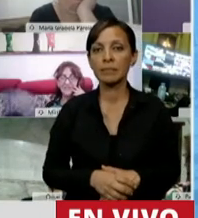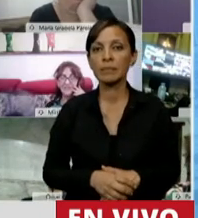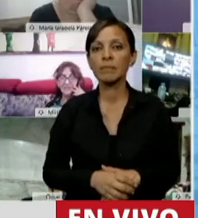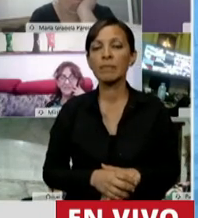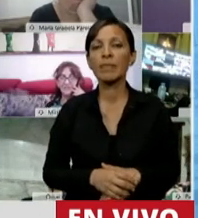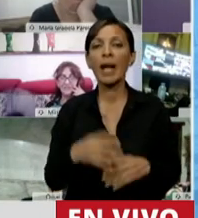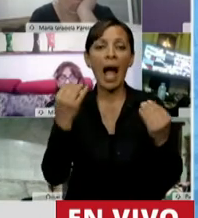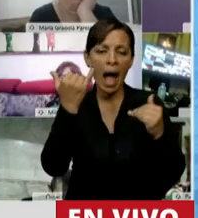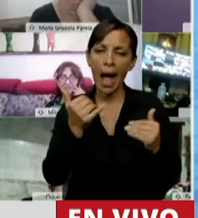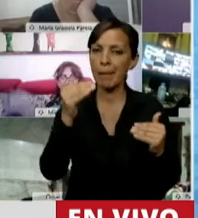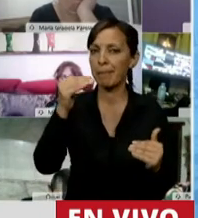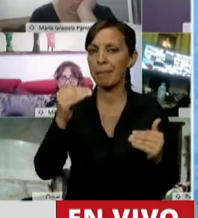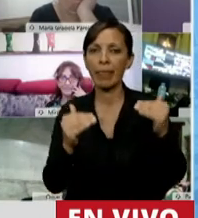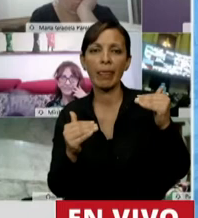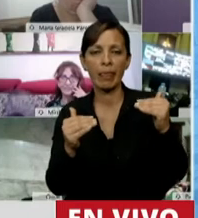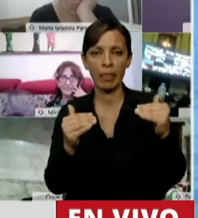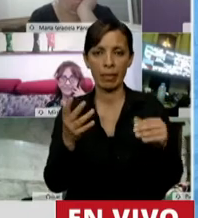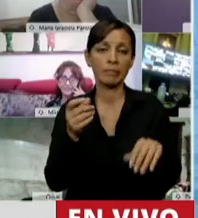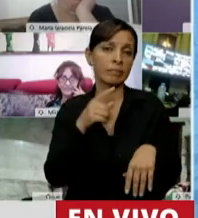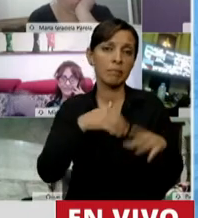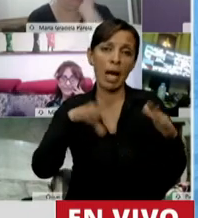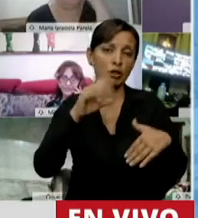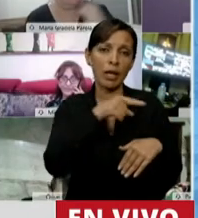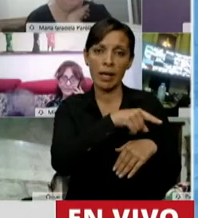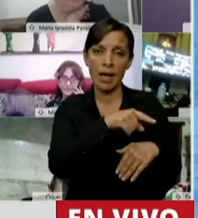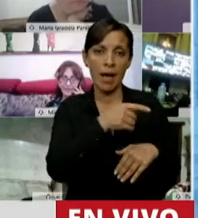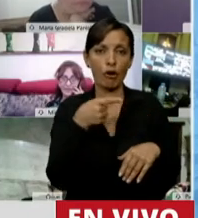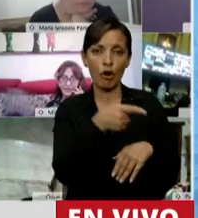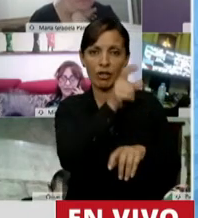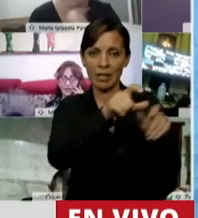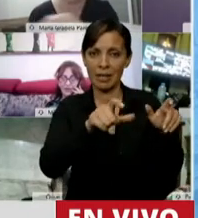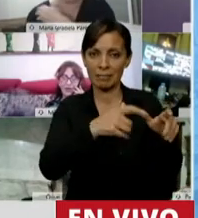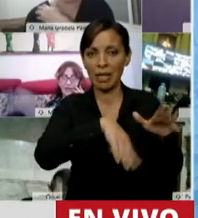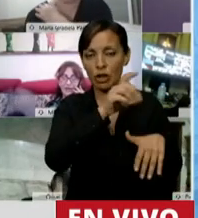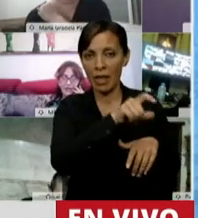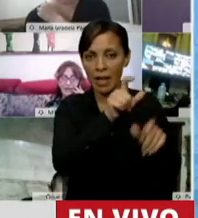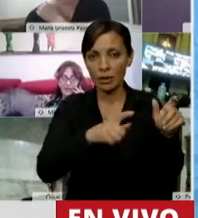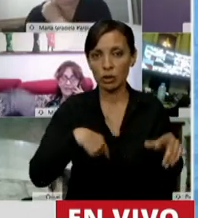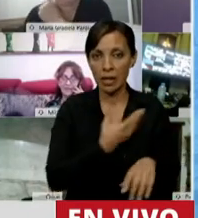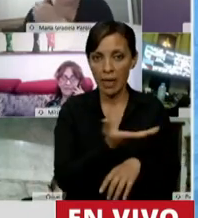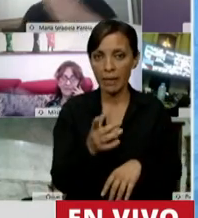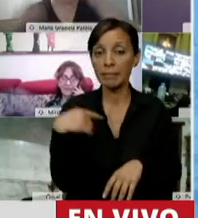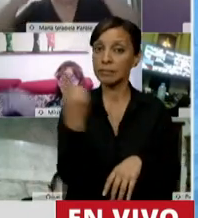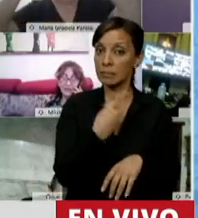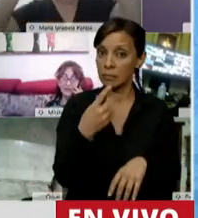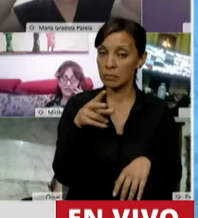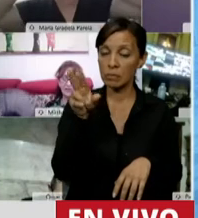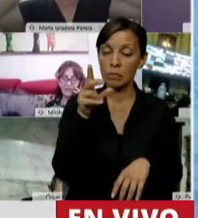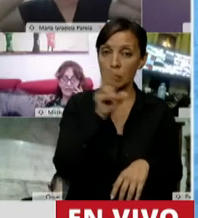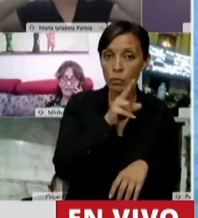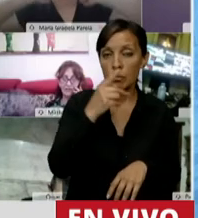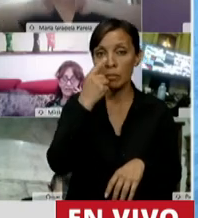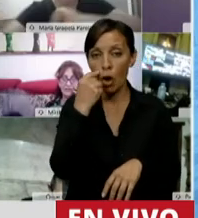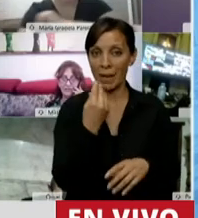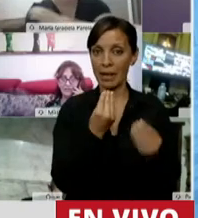es desfavorable a un gran sector de la sociedad. Y nosotros, y nosotras, como